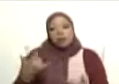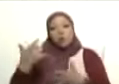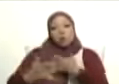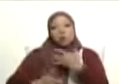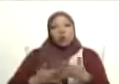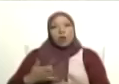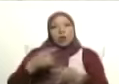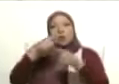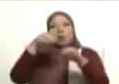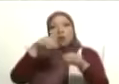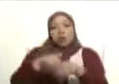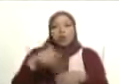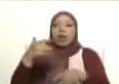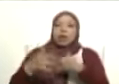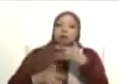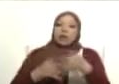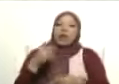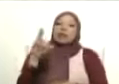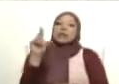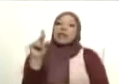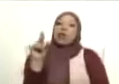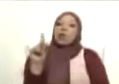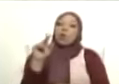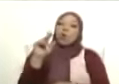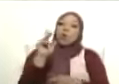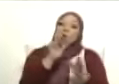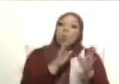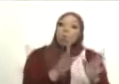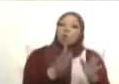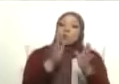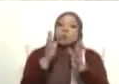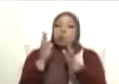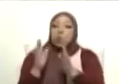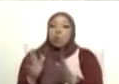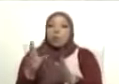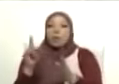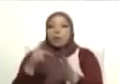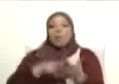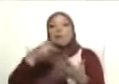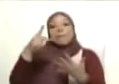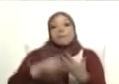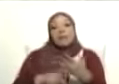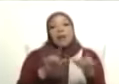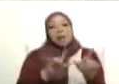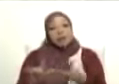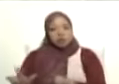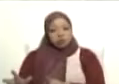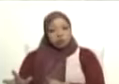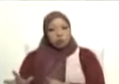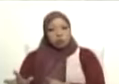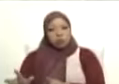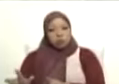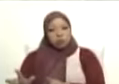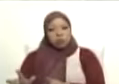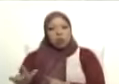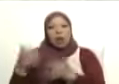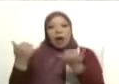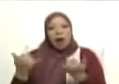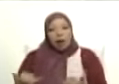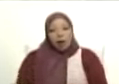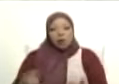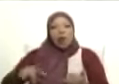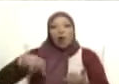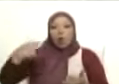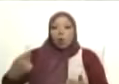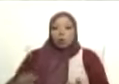conclusión de esta segunda fase, que es el acto de votación propiamente dicho, dando paso a una tercera